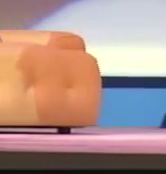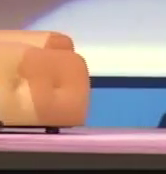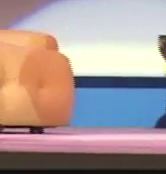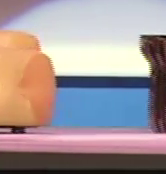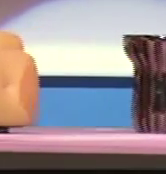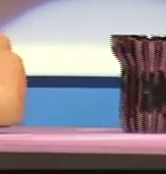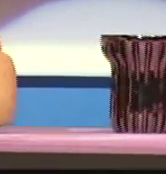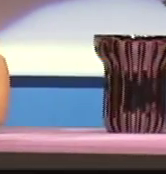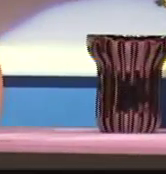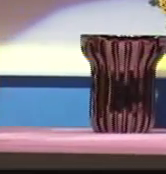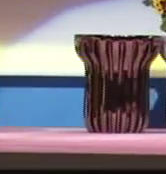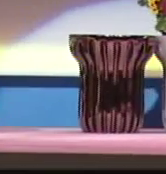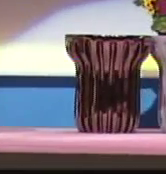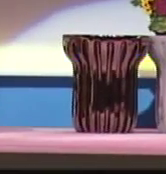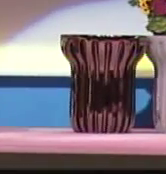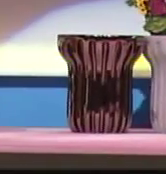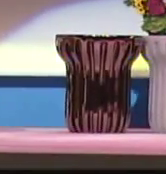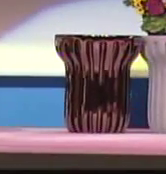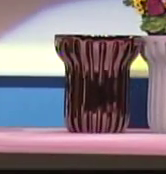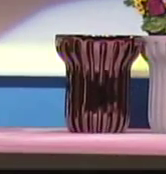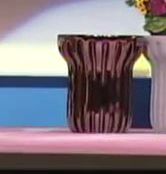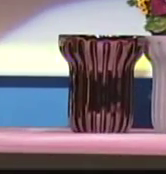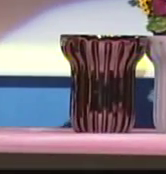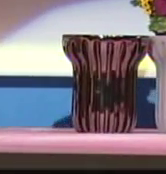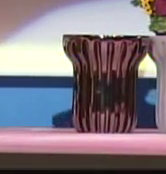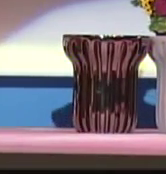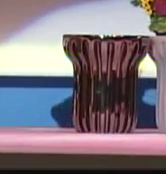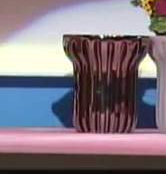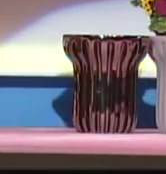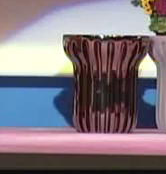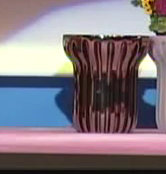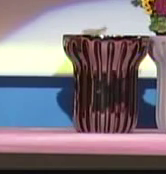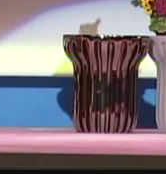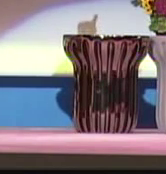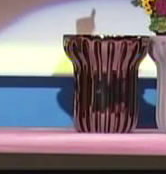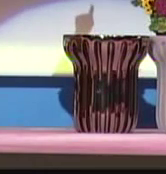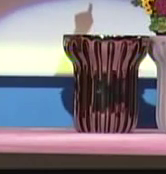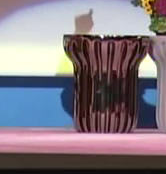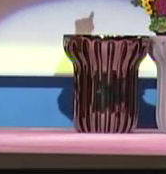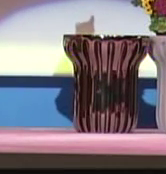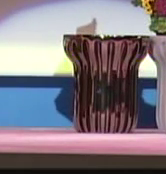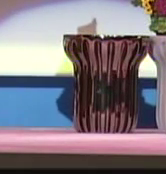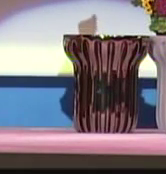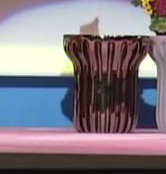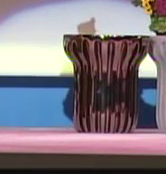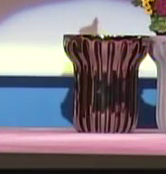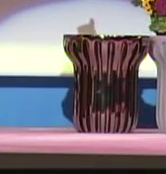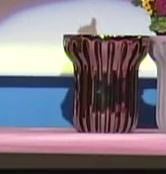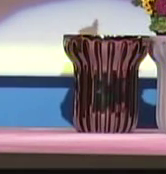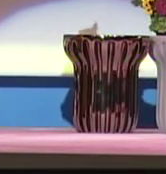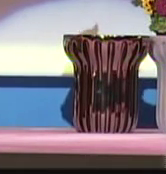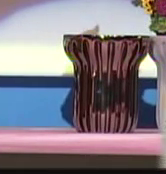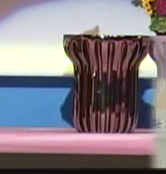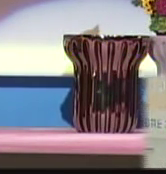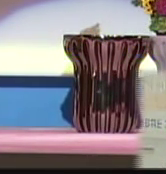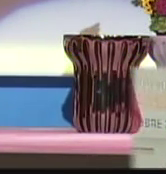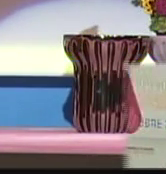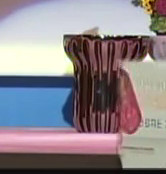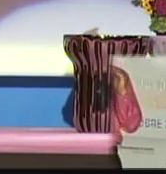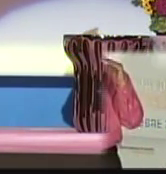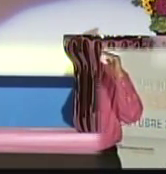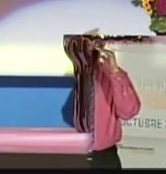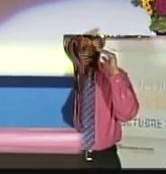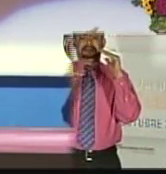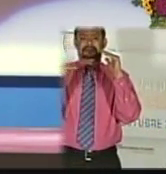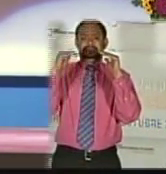Realmente es ridículo lo que está pasando, porque lo que se percibe es que la gente, mientras más alto llega a la cúspide de una